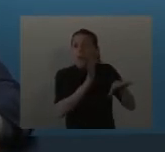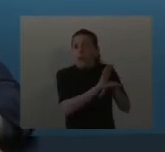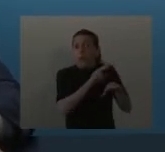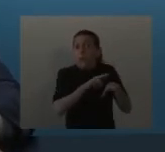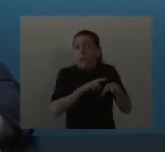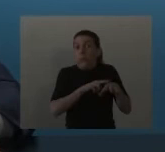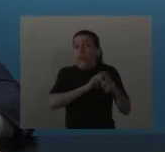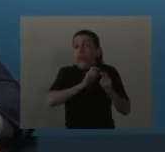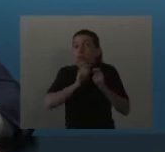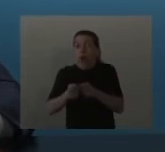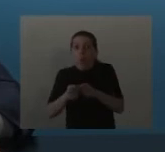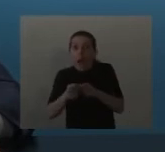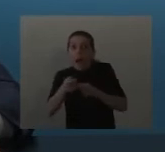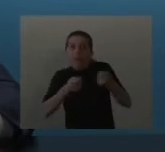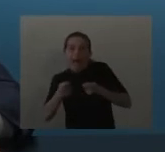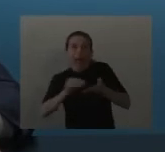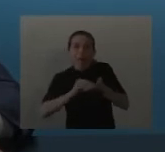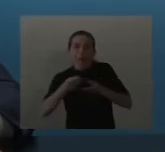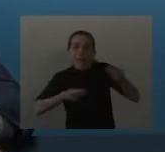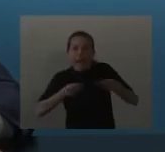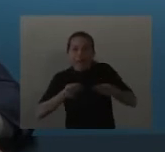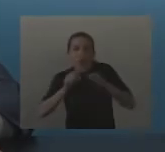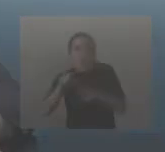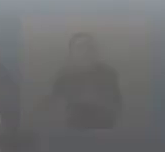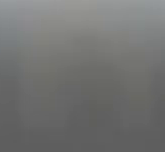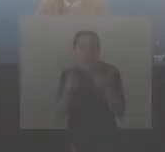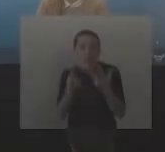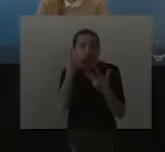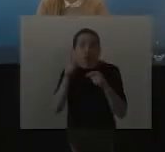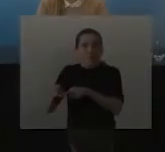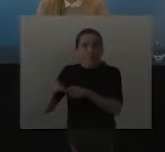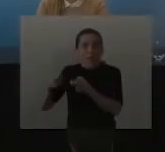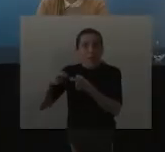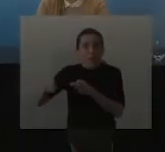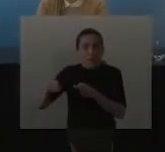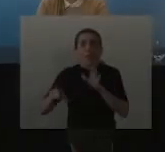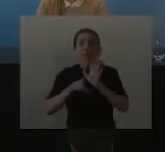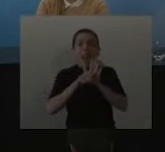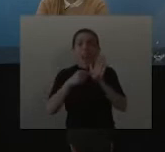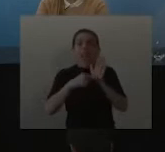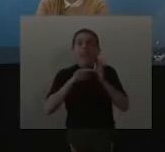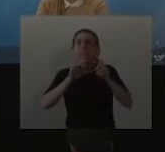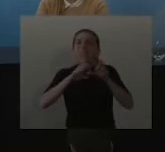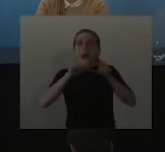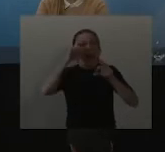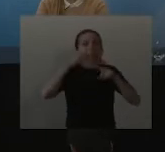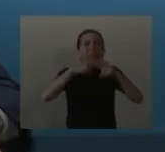plano de qué pasa con el campo, en el plano de la agroindustria, en el plano de la